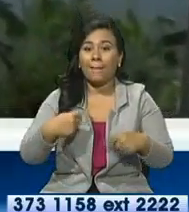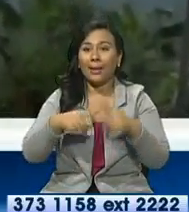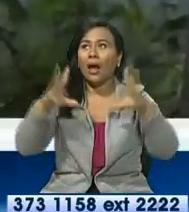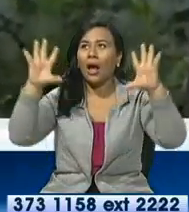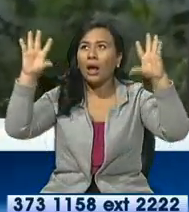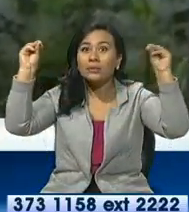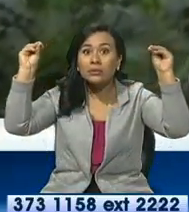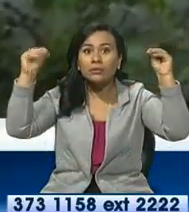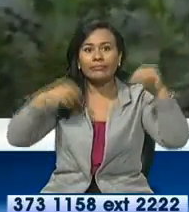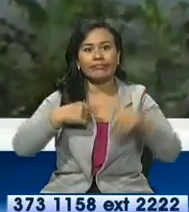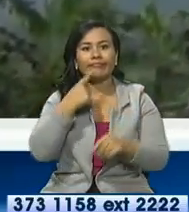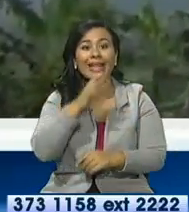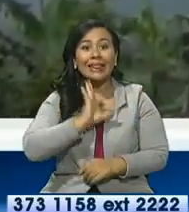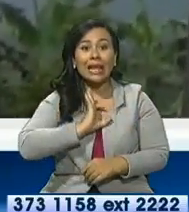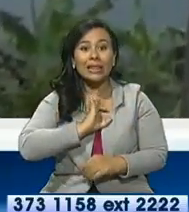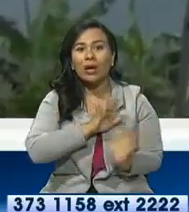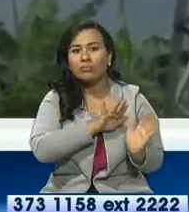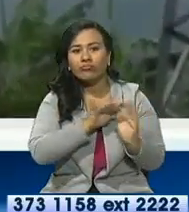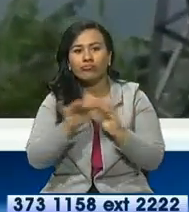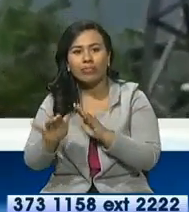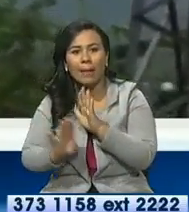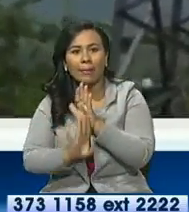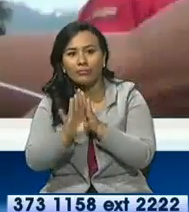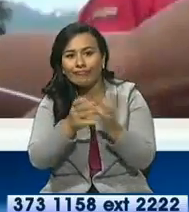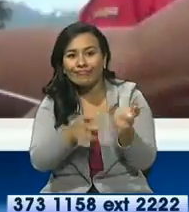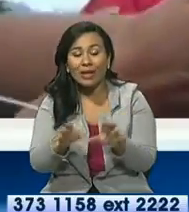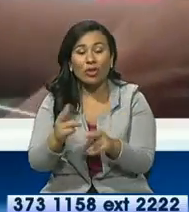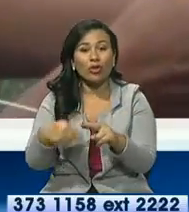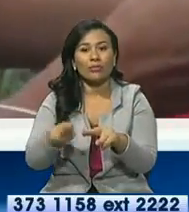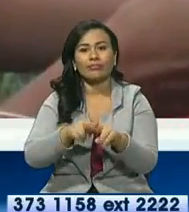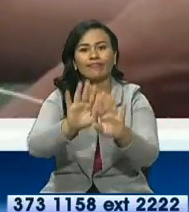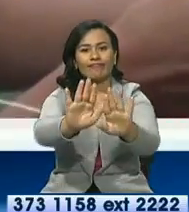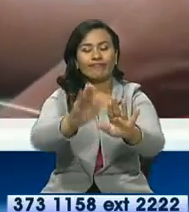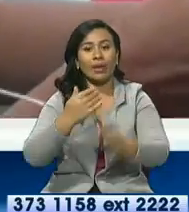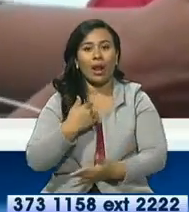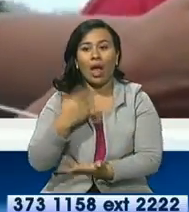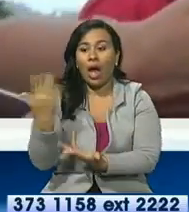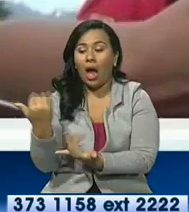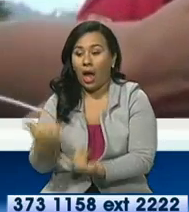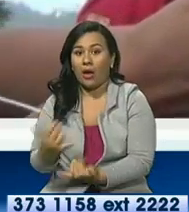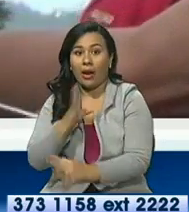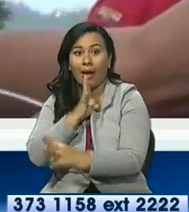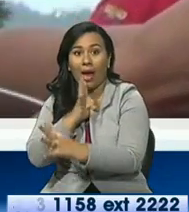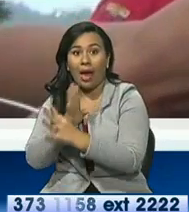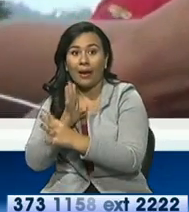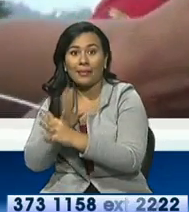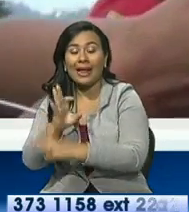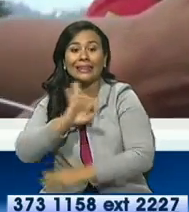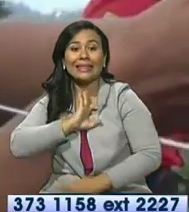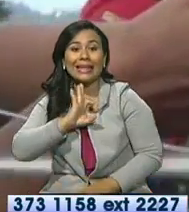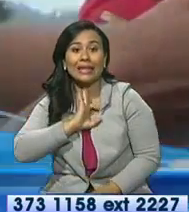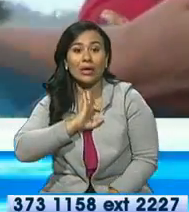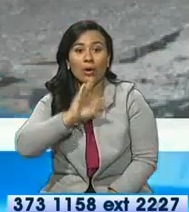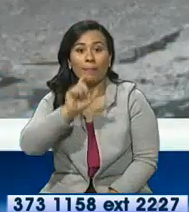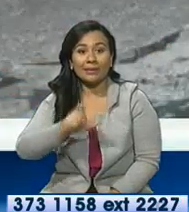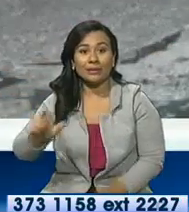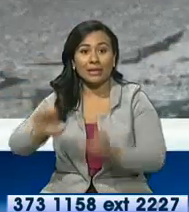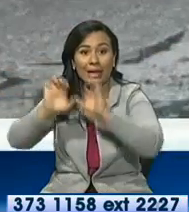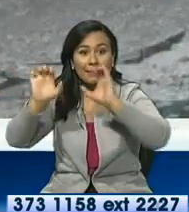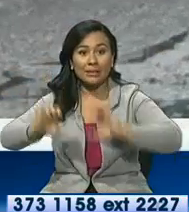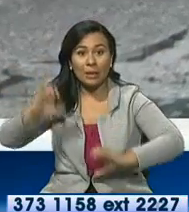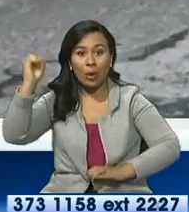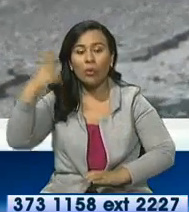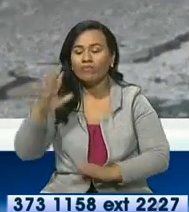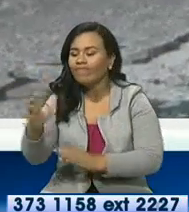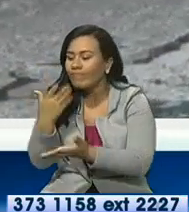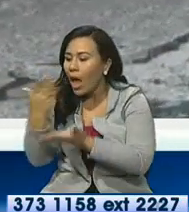menor impacto en el desarrollo de las actividades. Según hablando con los técnicos de CELEC, en unos 2 días. Por el atentado